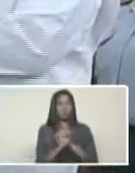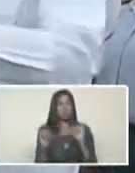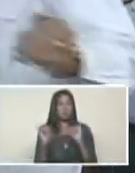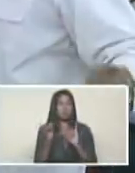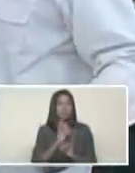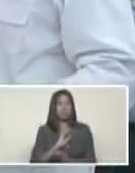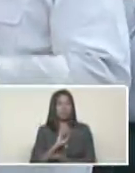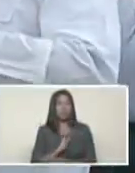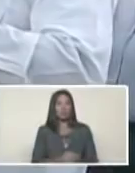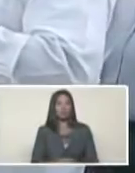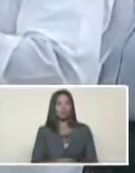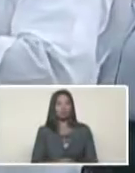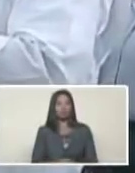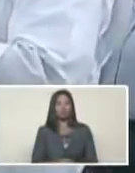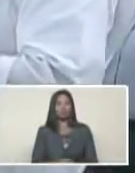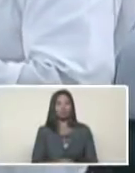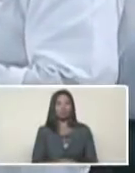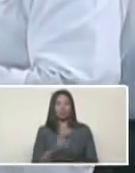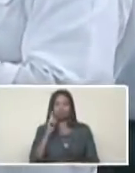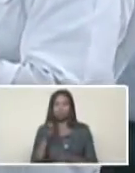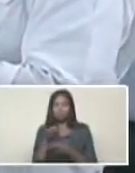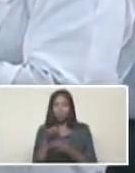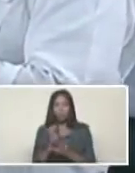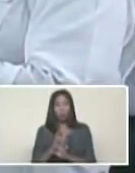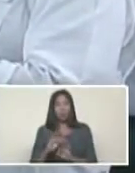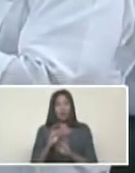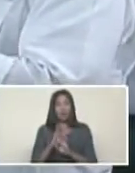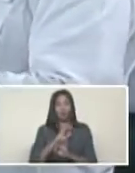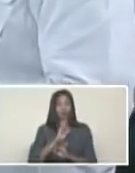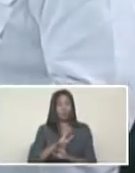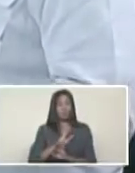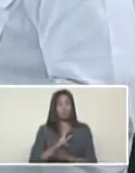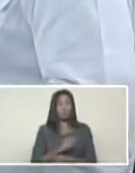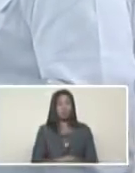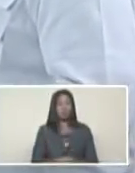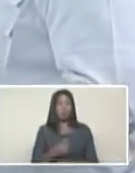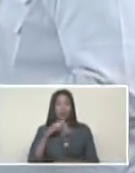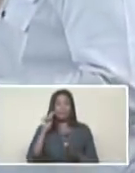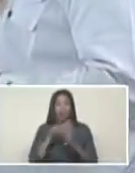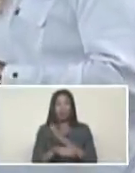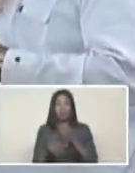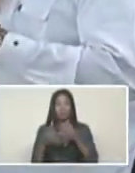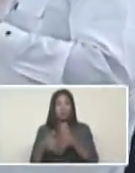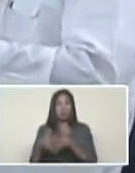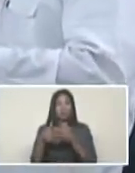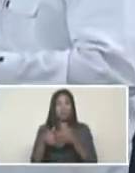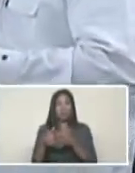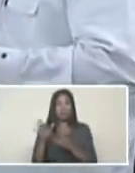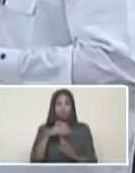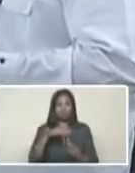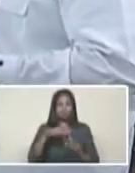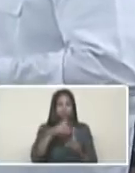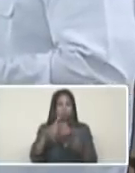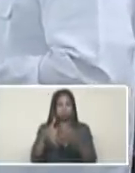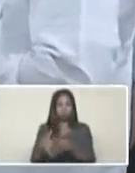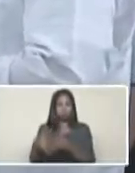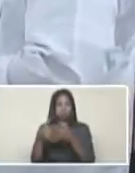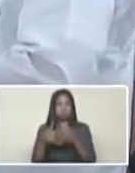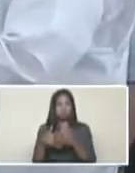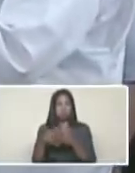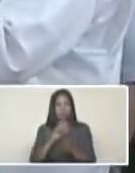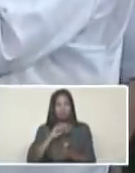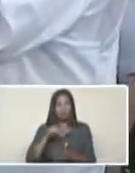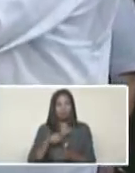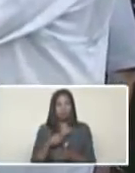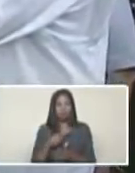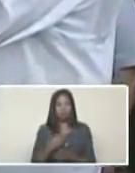No dependemos de nadie. Por eso digo, el bloqueo imperialista, la persecución imperialista, para